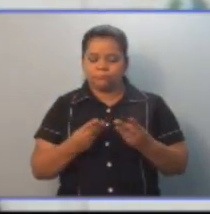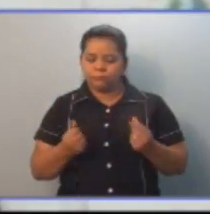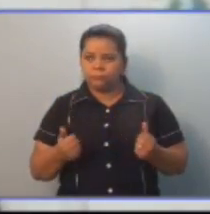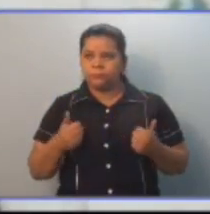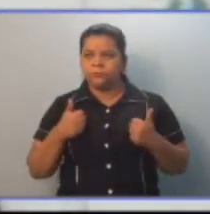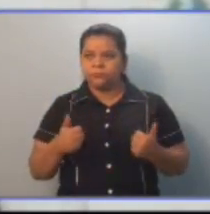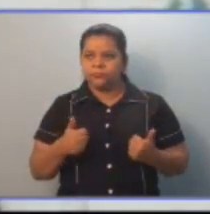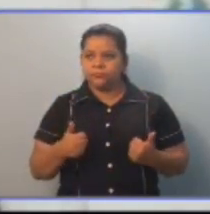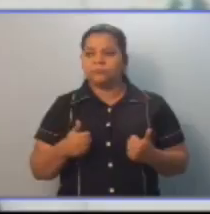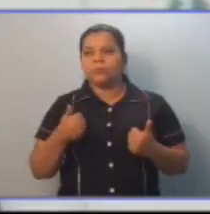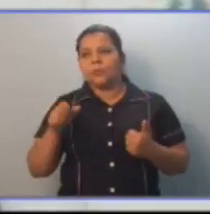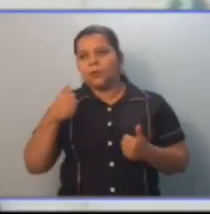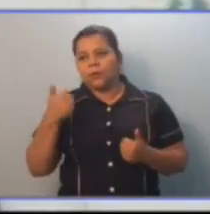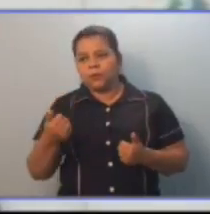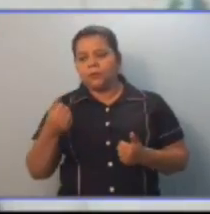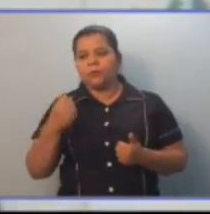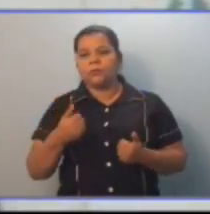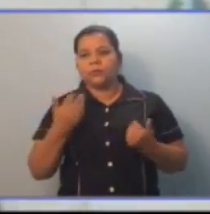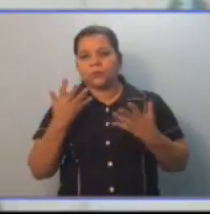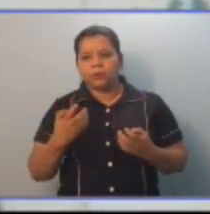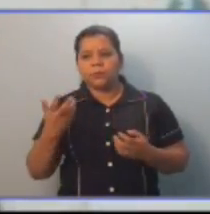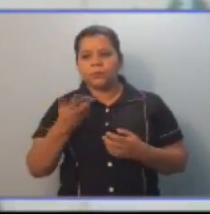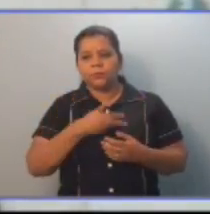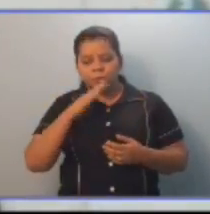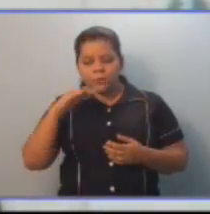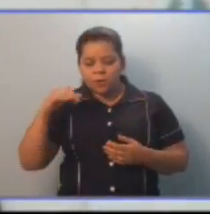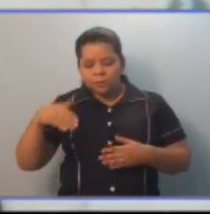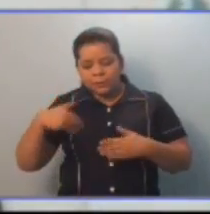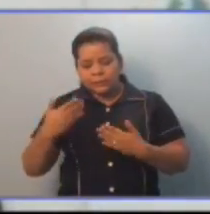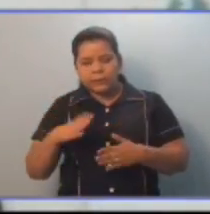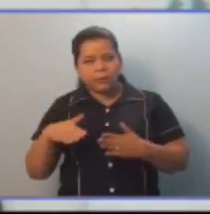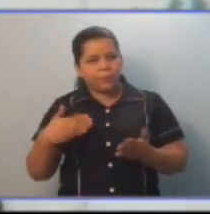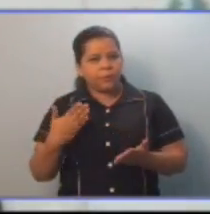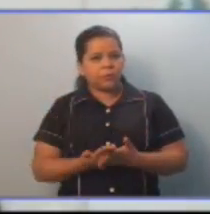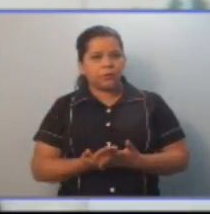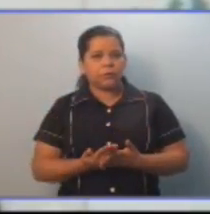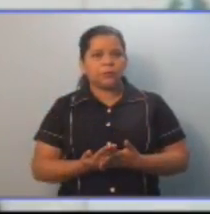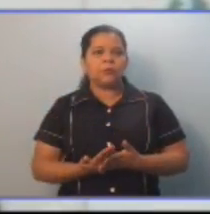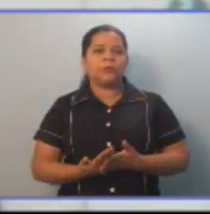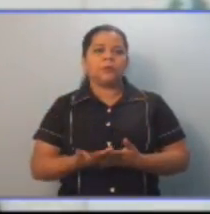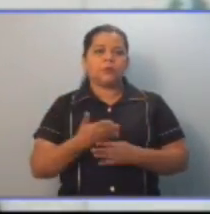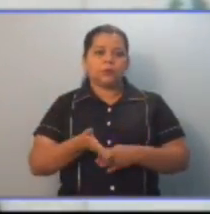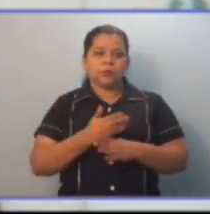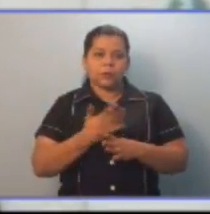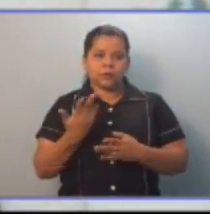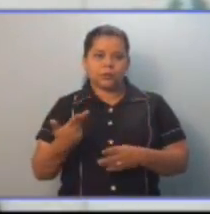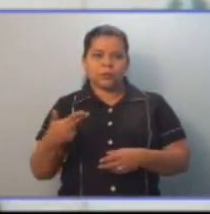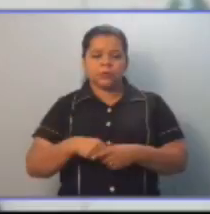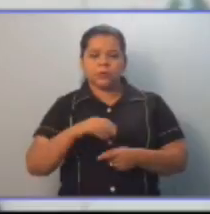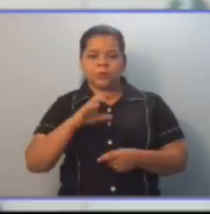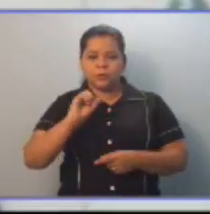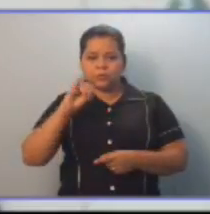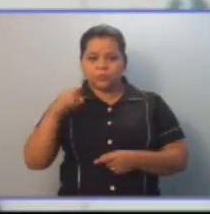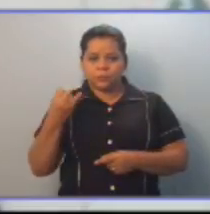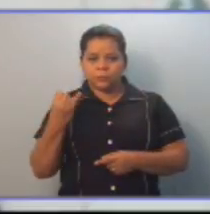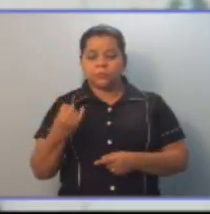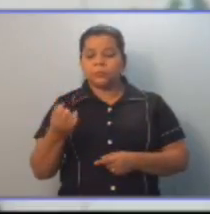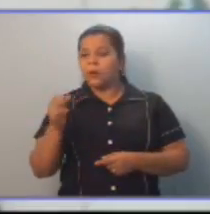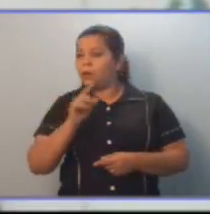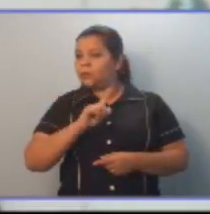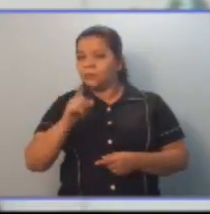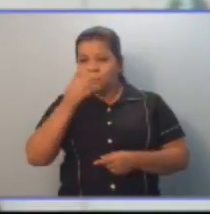Y también otra motivación es devolverle al país todo lo que se puede decir invirtió en mí cuando formé parte de la Sala de lo Constitucional. No debo de